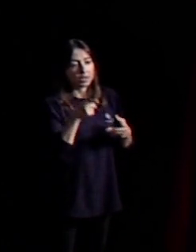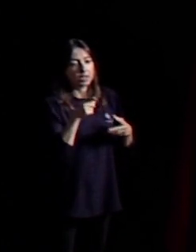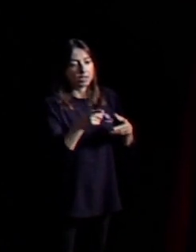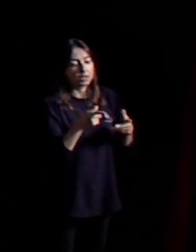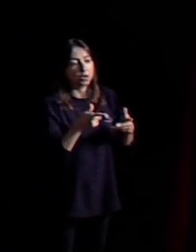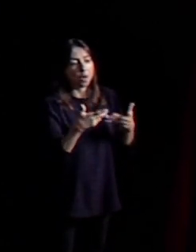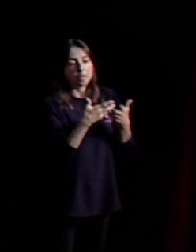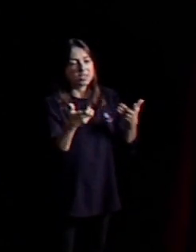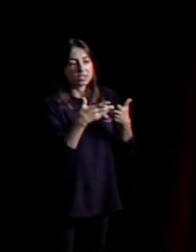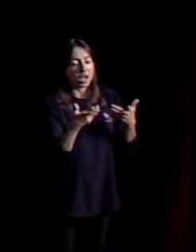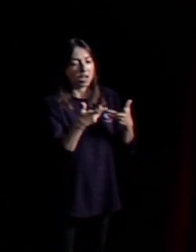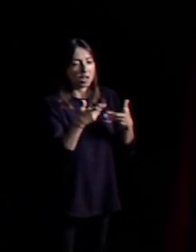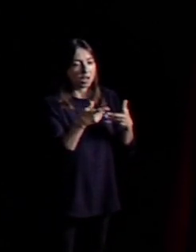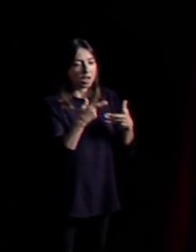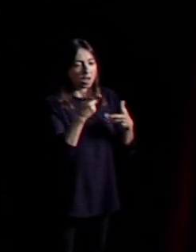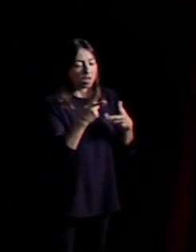intolerantes y extremistas, ¿no?